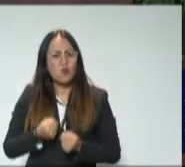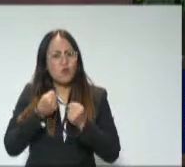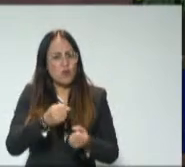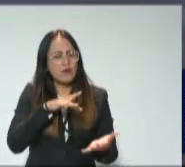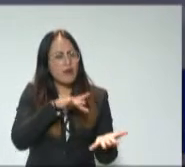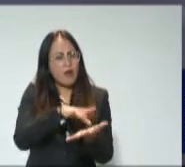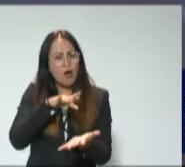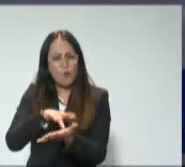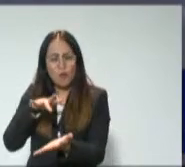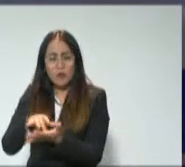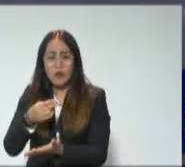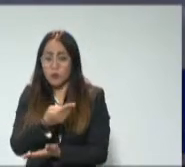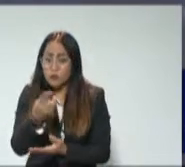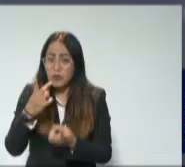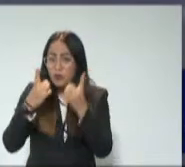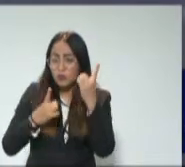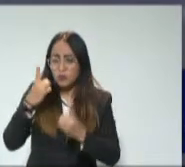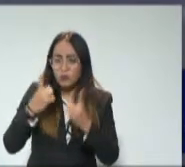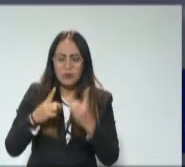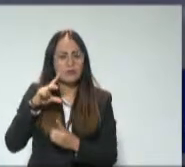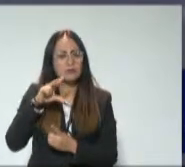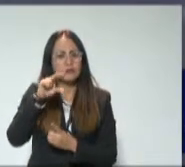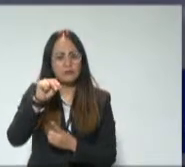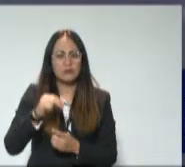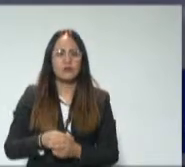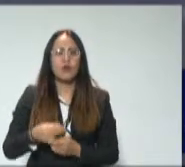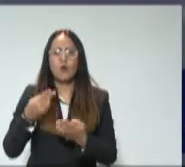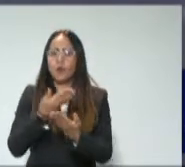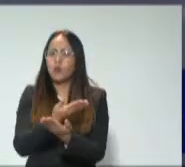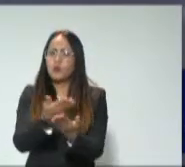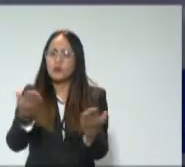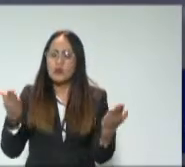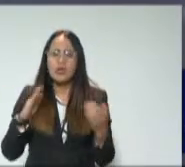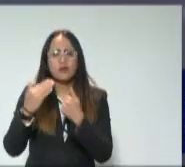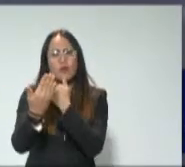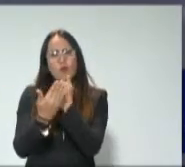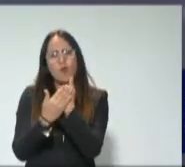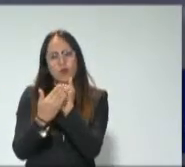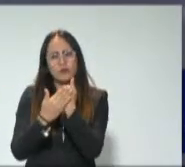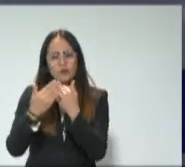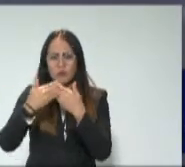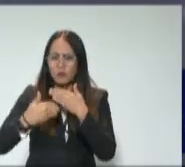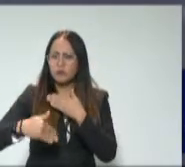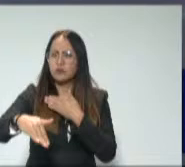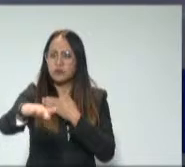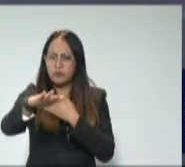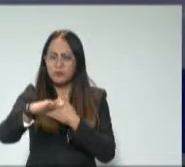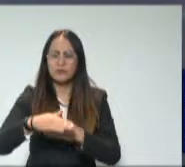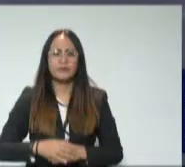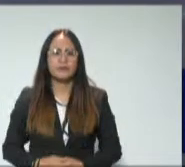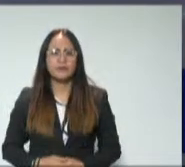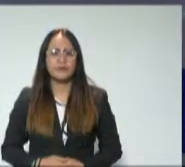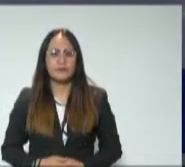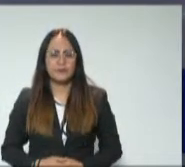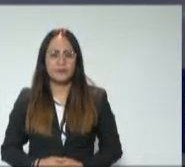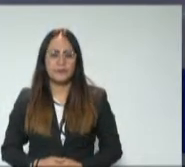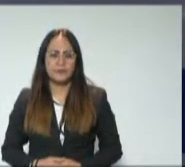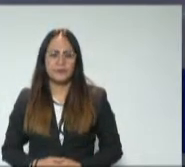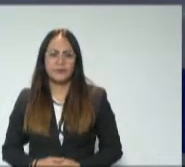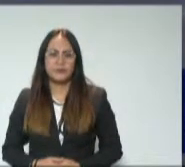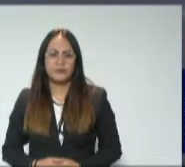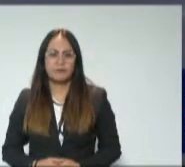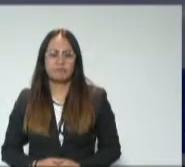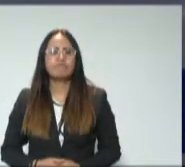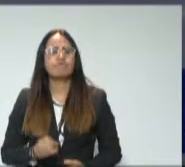menor duda ustedes están en los próximos días a punto de tener